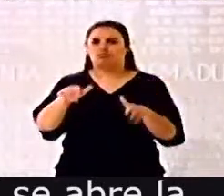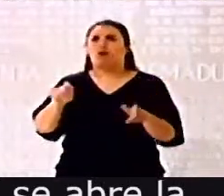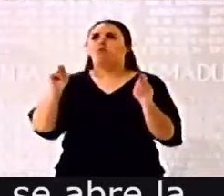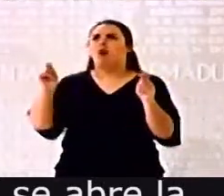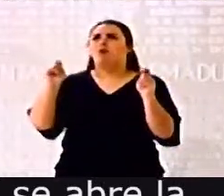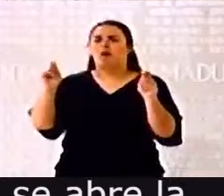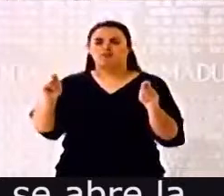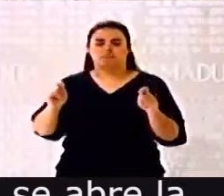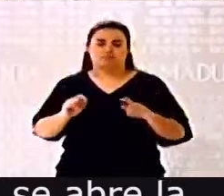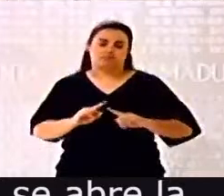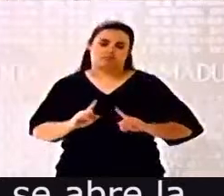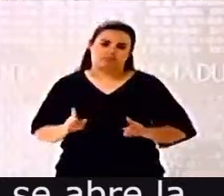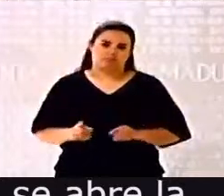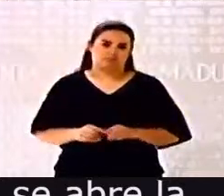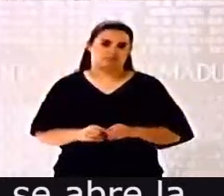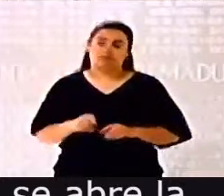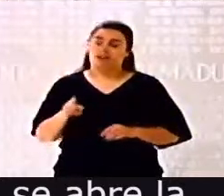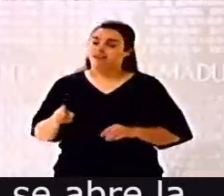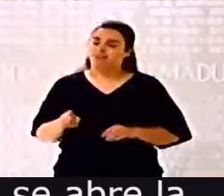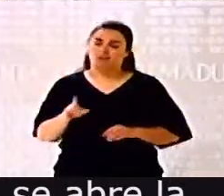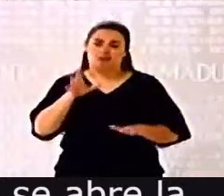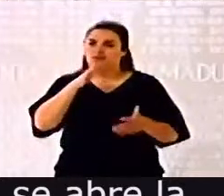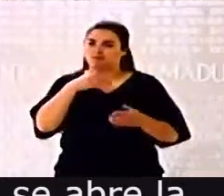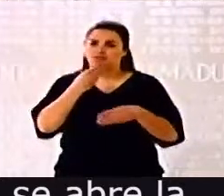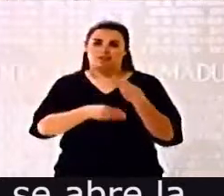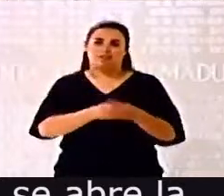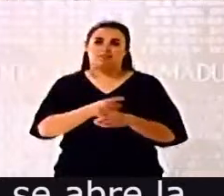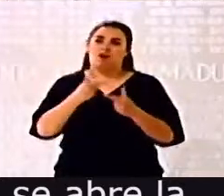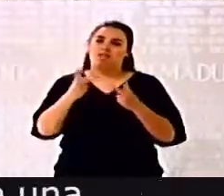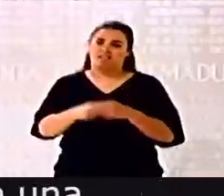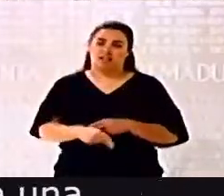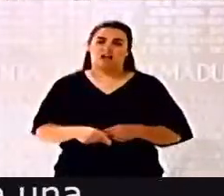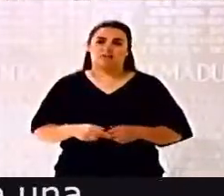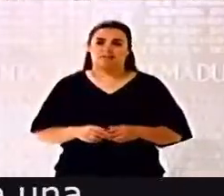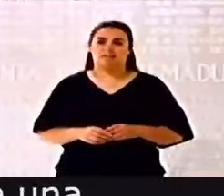de personas. Pues eso, en la medida de lo posible, debe evitarse.